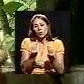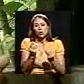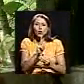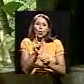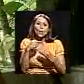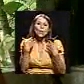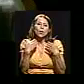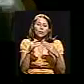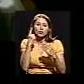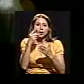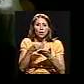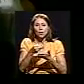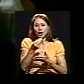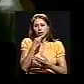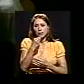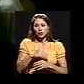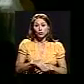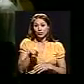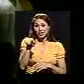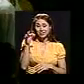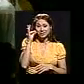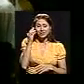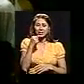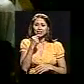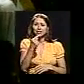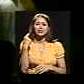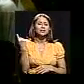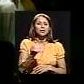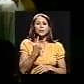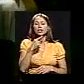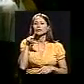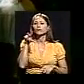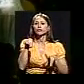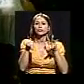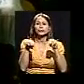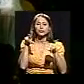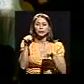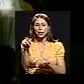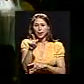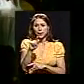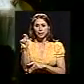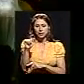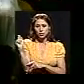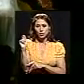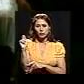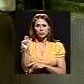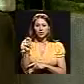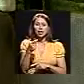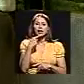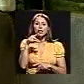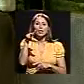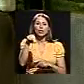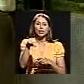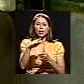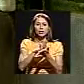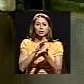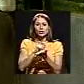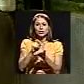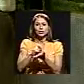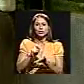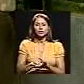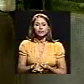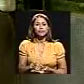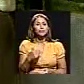comprar alimento. Esa adulta mayor dice que siempre le niegan la pensión y le ignoran las solicitudes escritas. No me